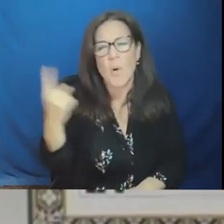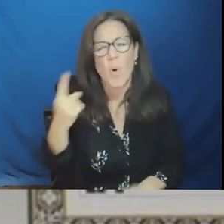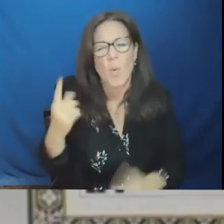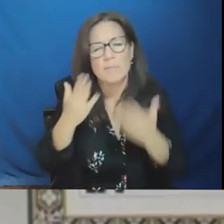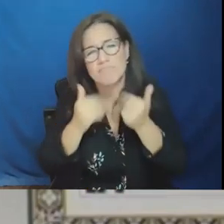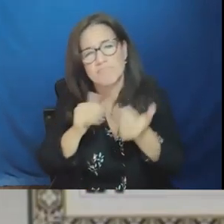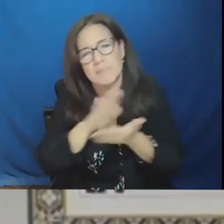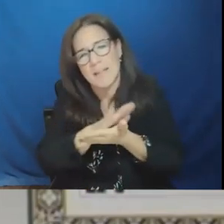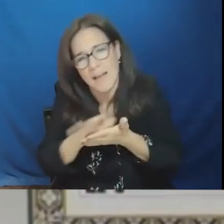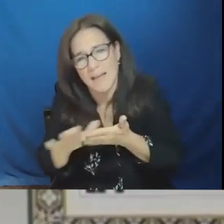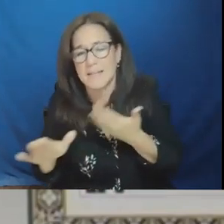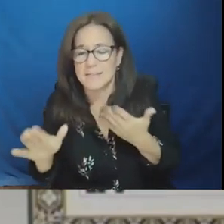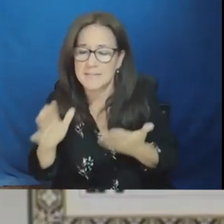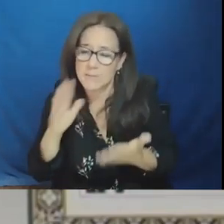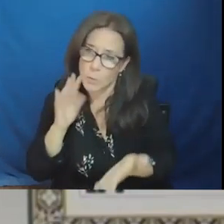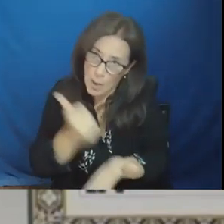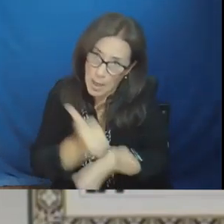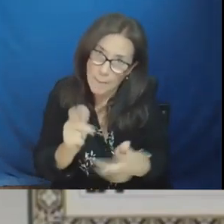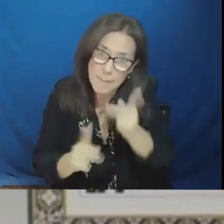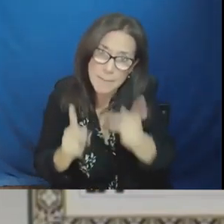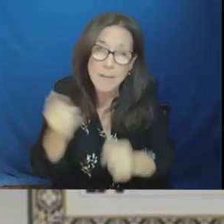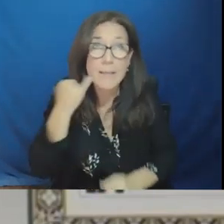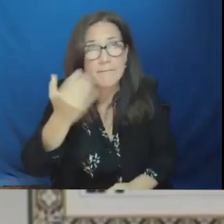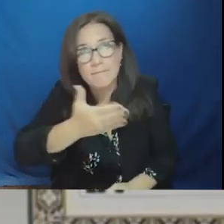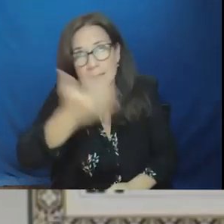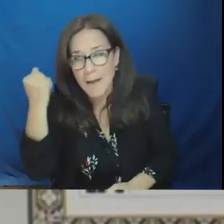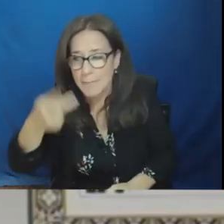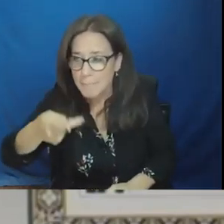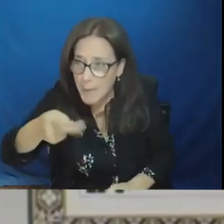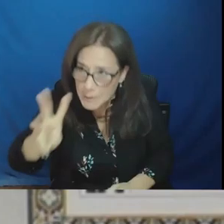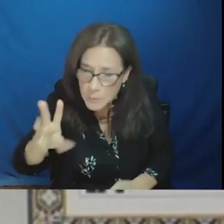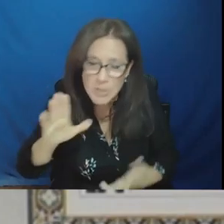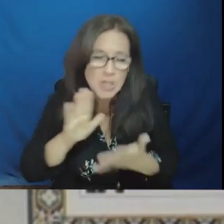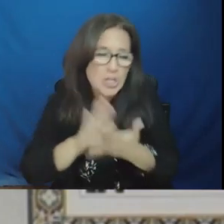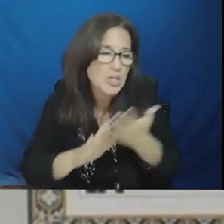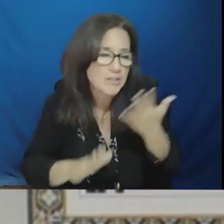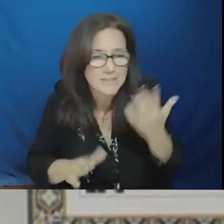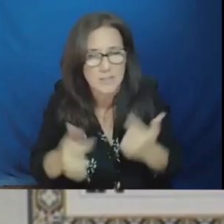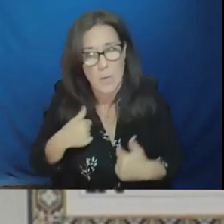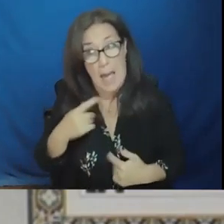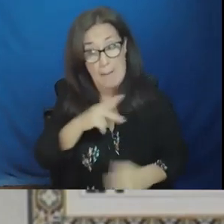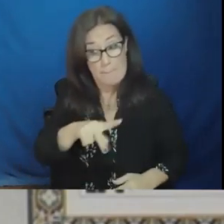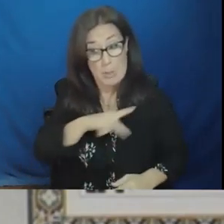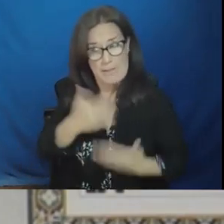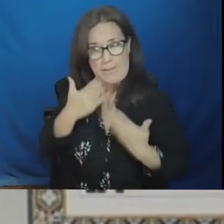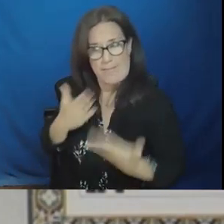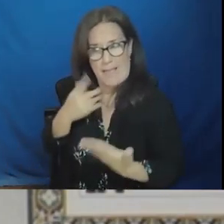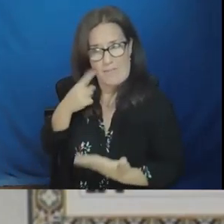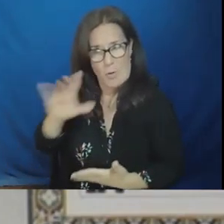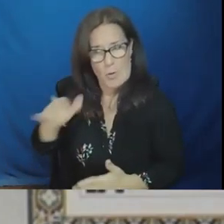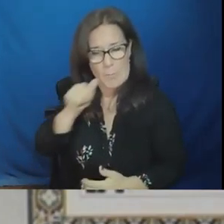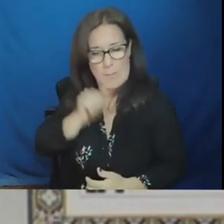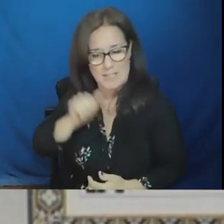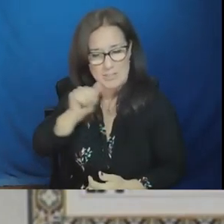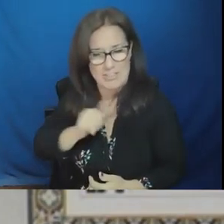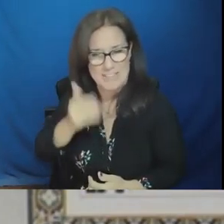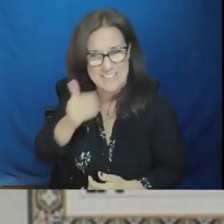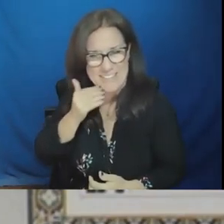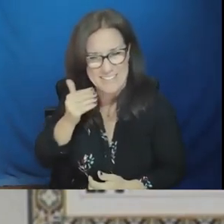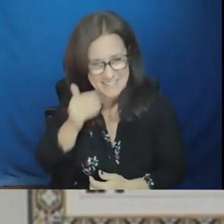hemos visto que él siempre ha trabajado muy duro y siempre es muy amable cuando está trabajando con la gente que no saben quiénes